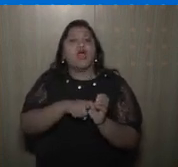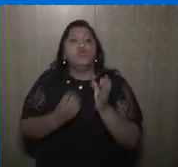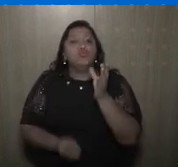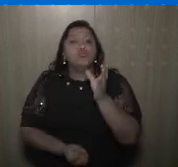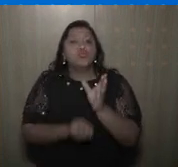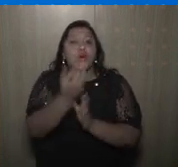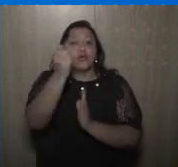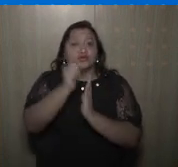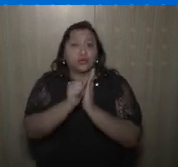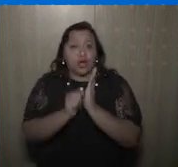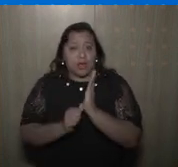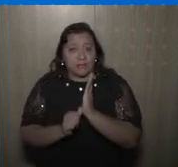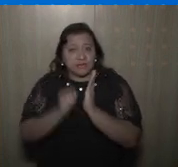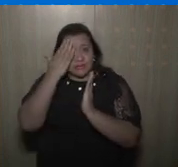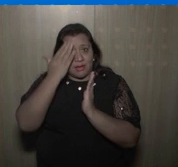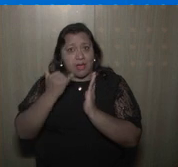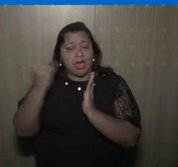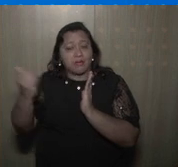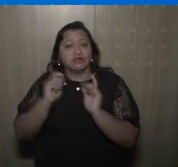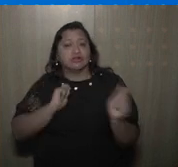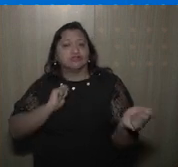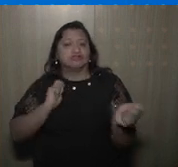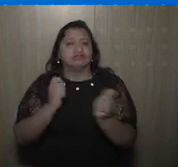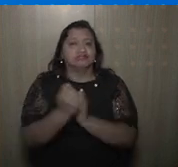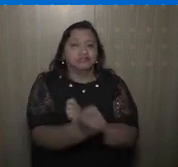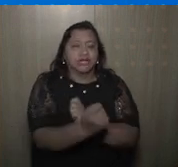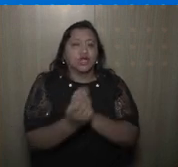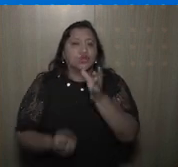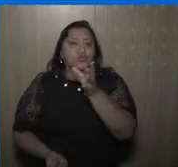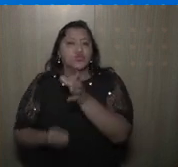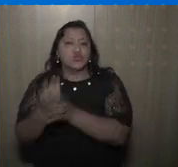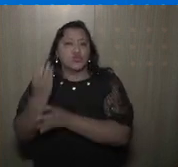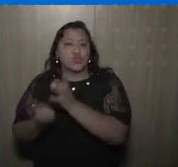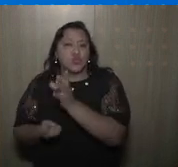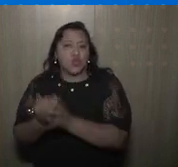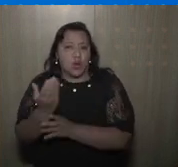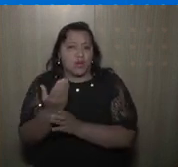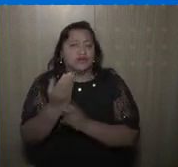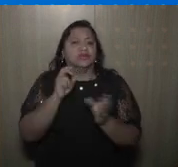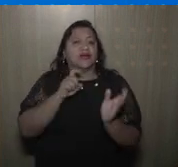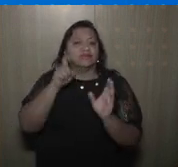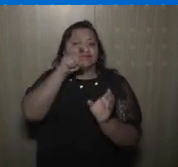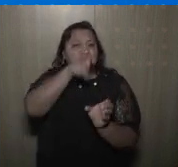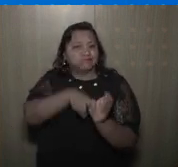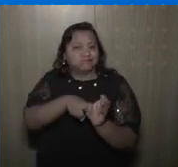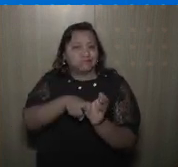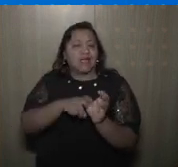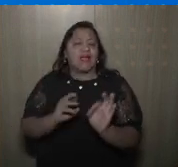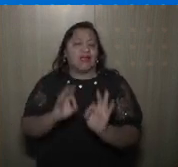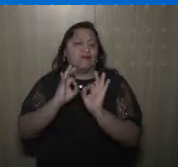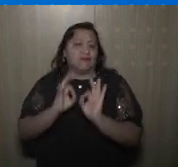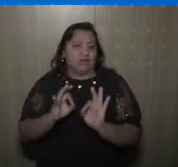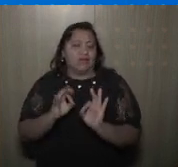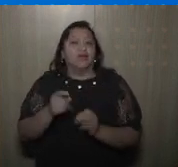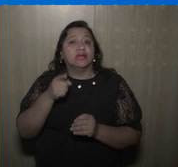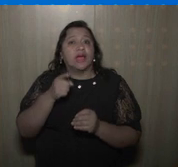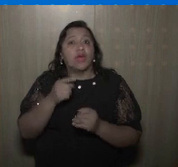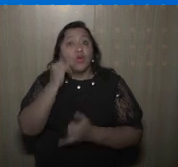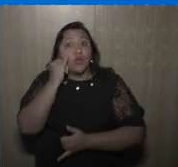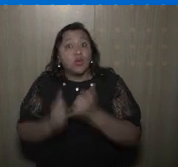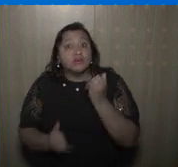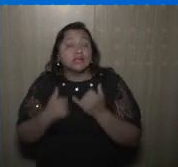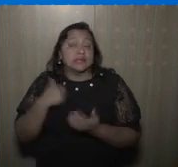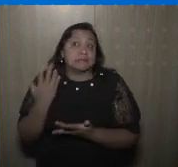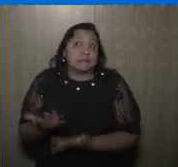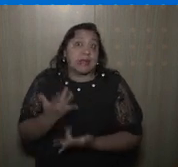como en las reformas curriculares y en las renovaciones de los registros calificados. En últimas, esperamos que con este